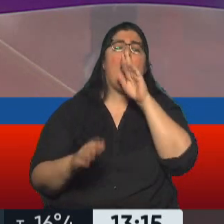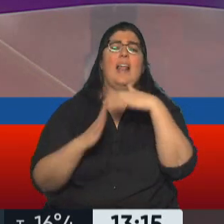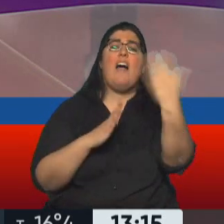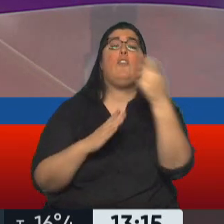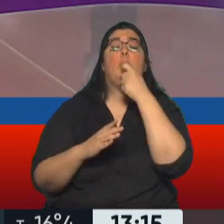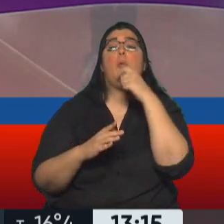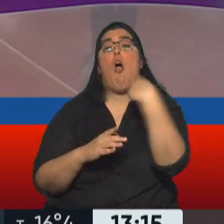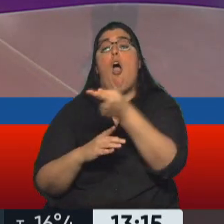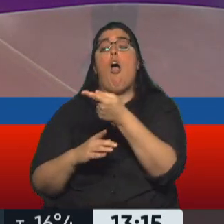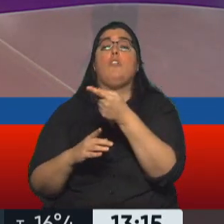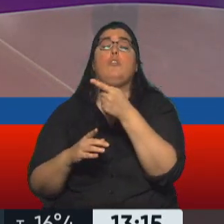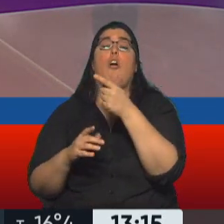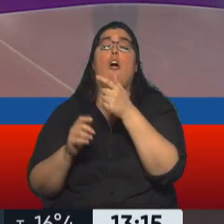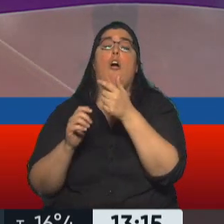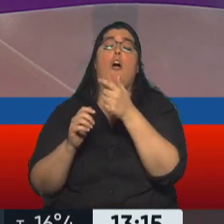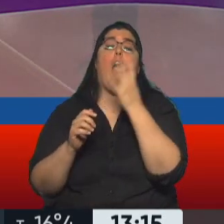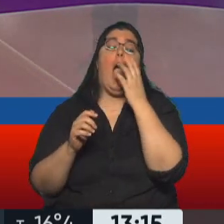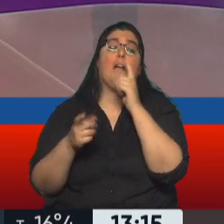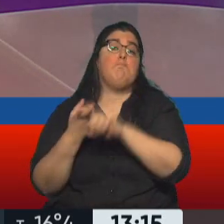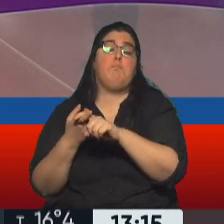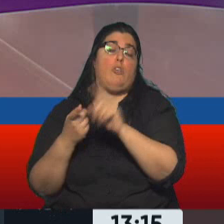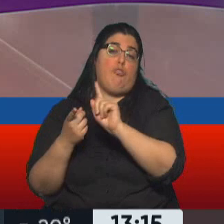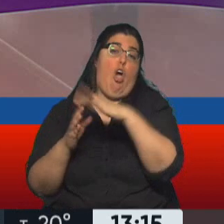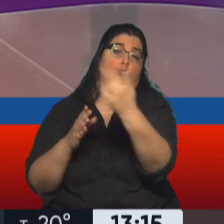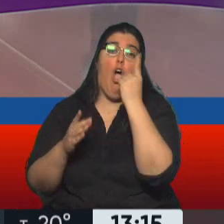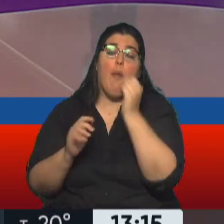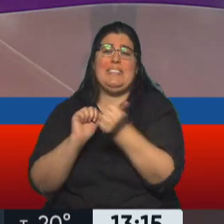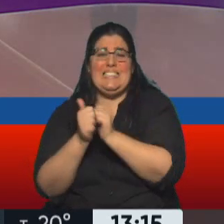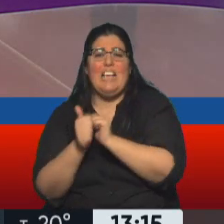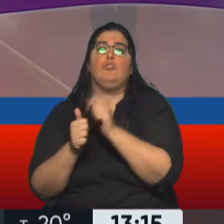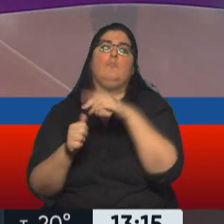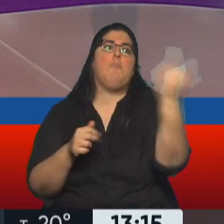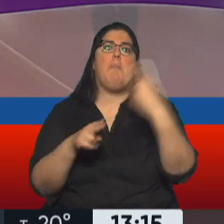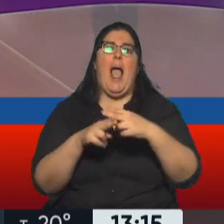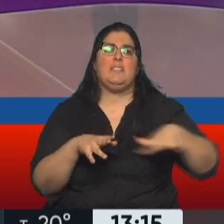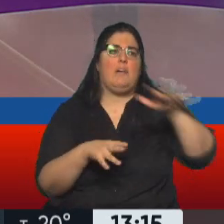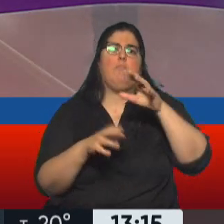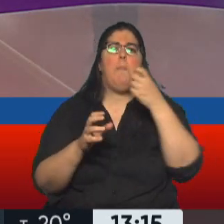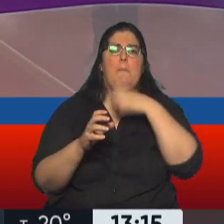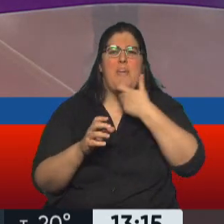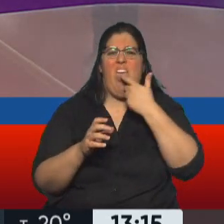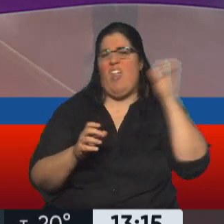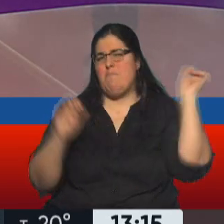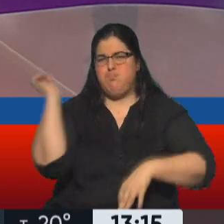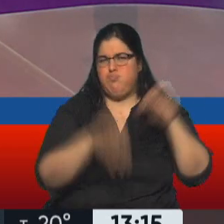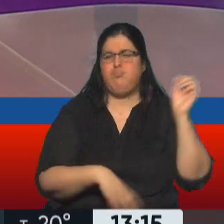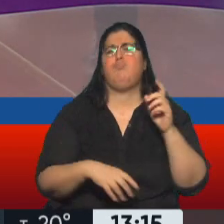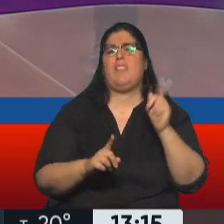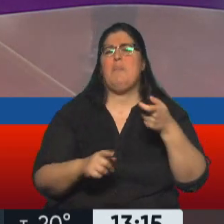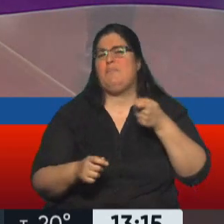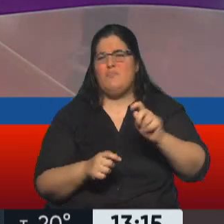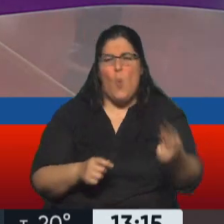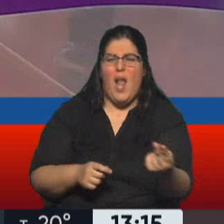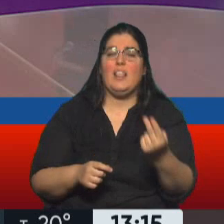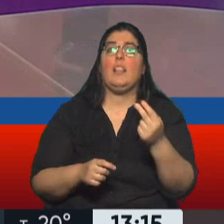mantener relaciones sexuales fuera del matrimonio está muy penalizada, muy severamente, hasta incluso con la muerte. Incluso hablar, y hablar con